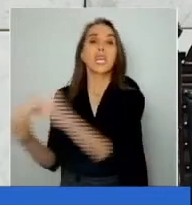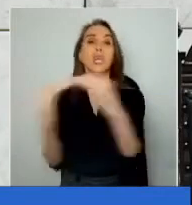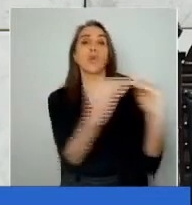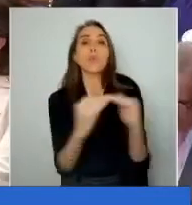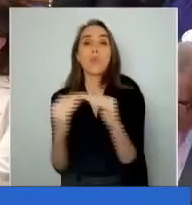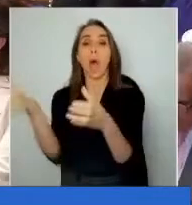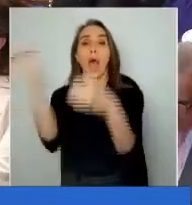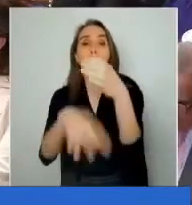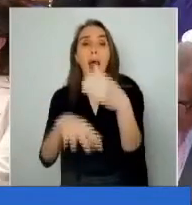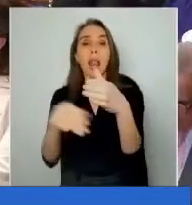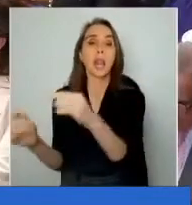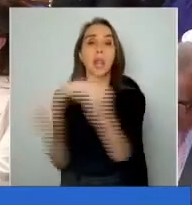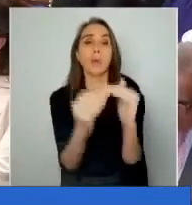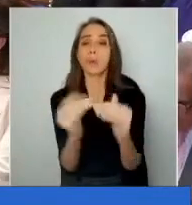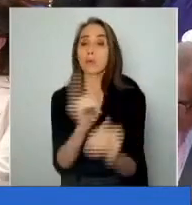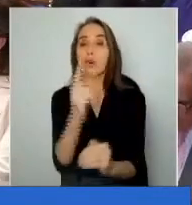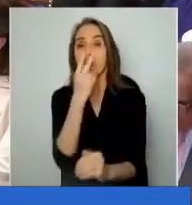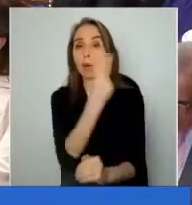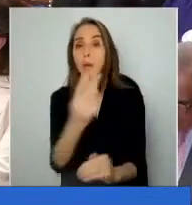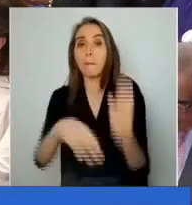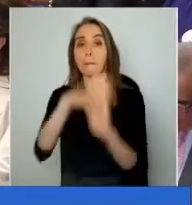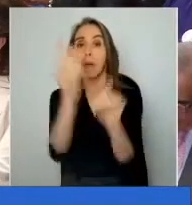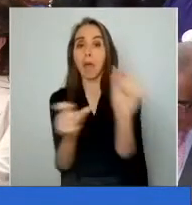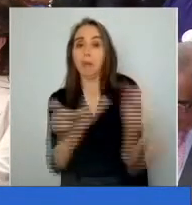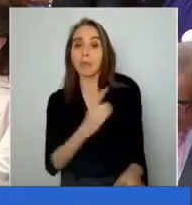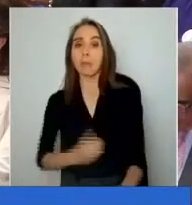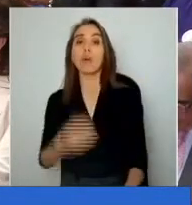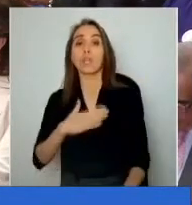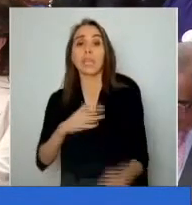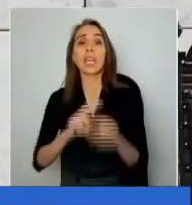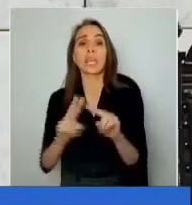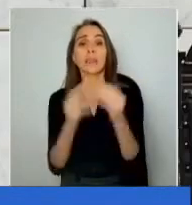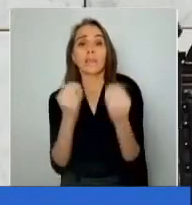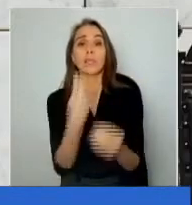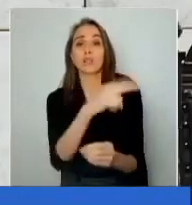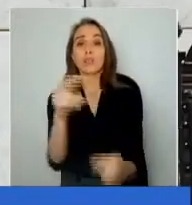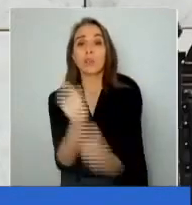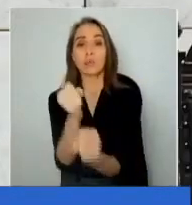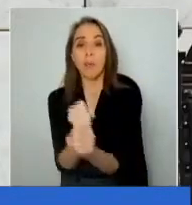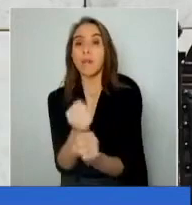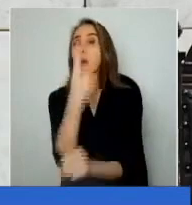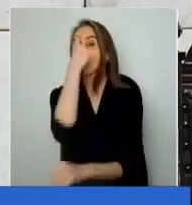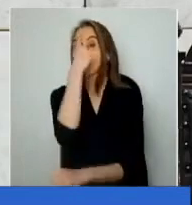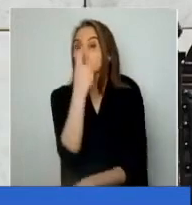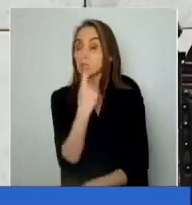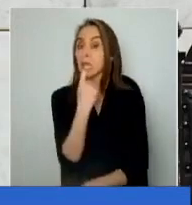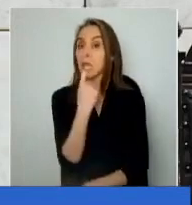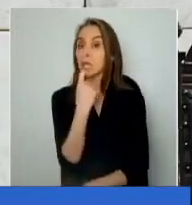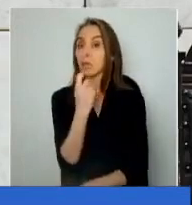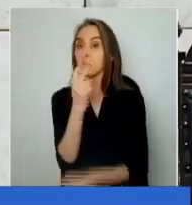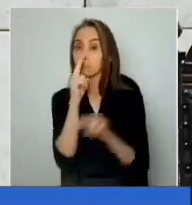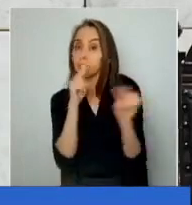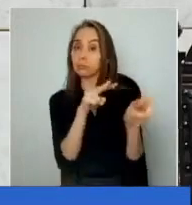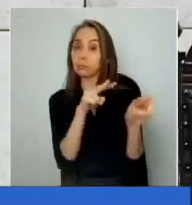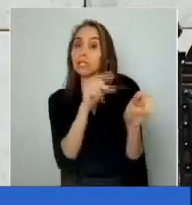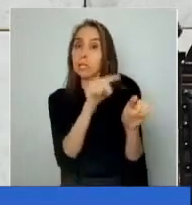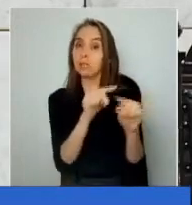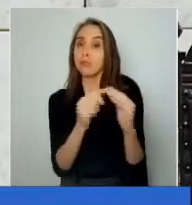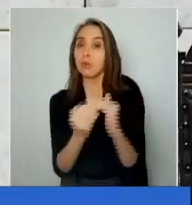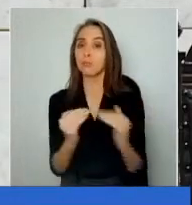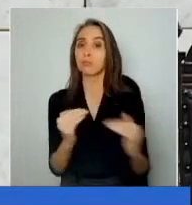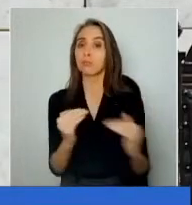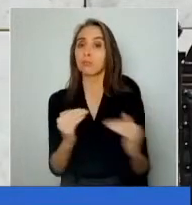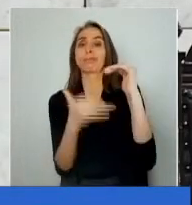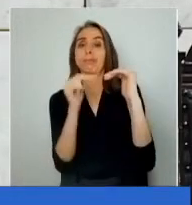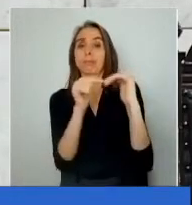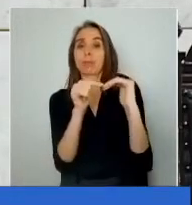mayoría de mis colegas las ganas de hacer bien su trabajo y de forma seria y eso tenemos que reivindicarlo porque es una